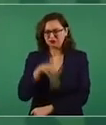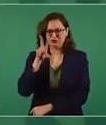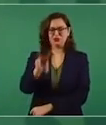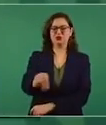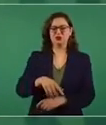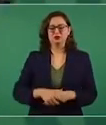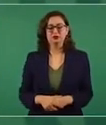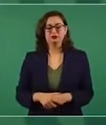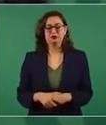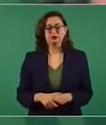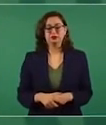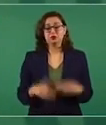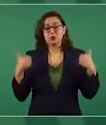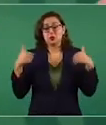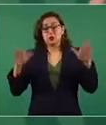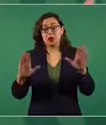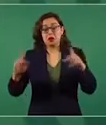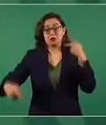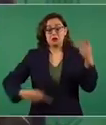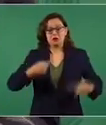Si me hubiesen consultado, hubiese dicho, no,